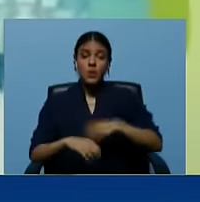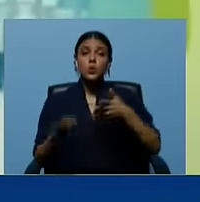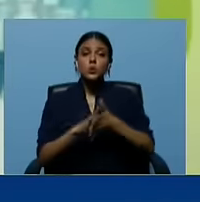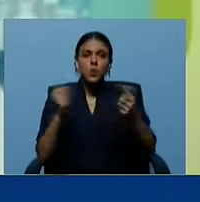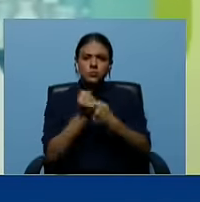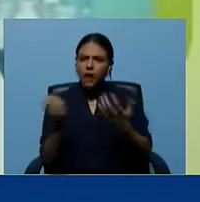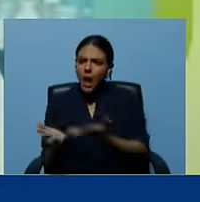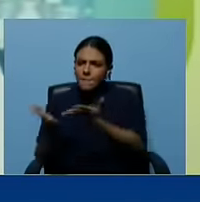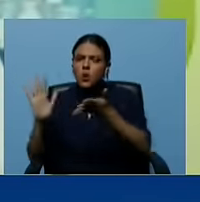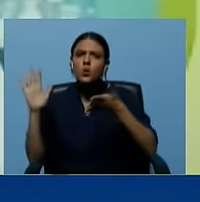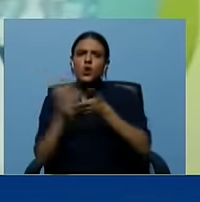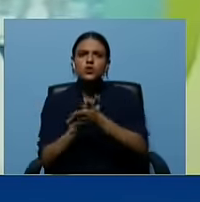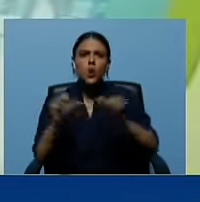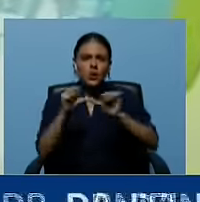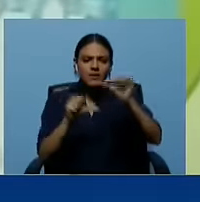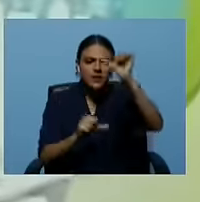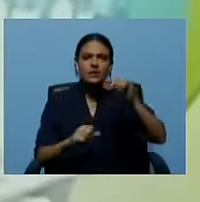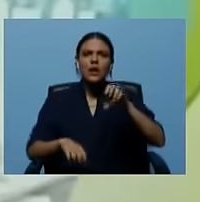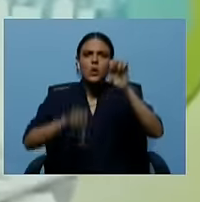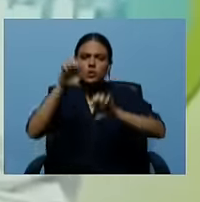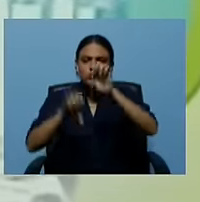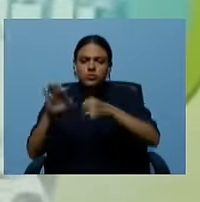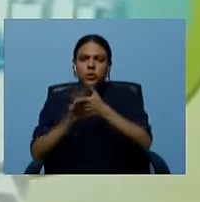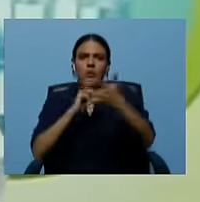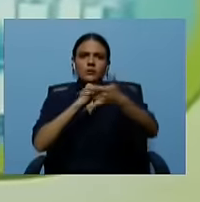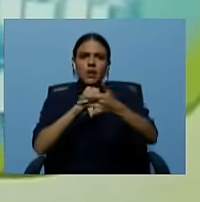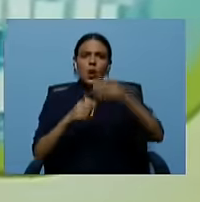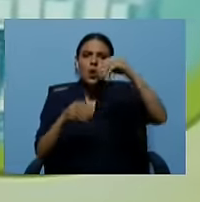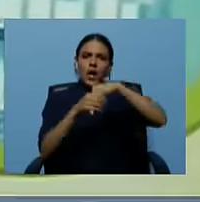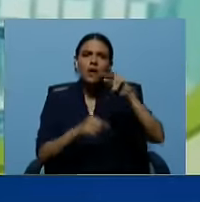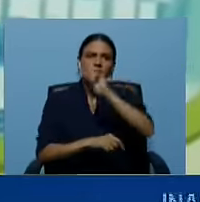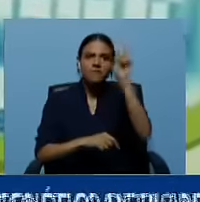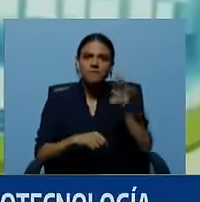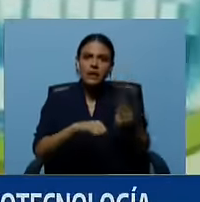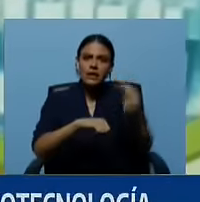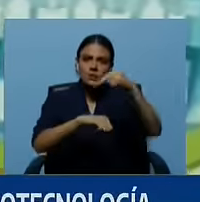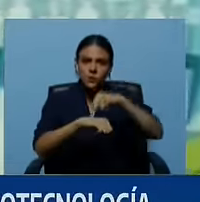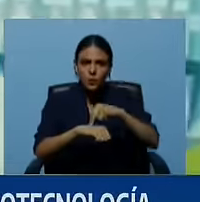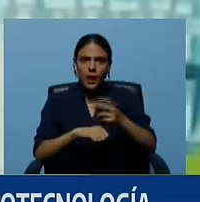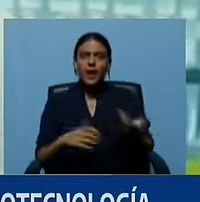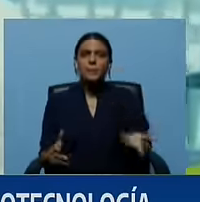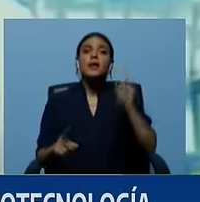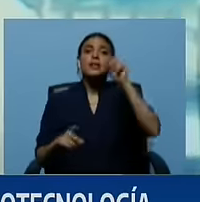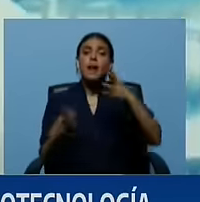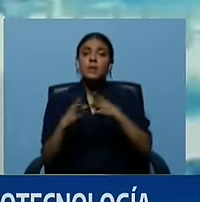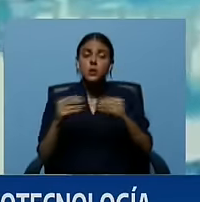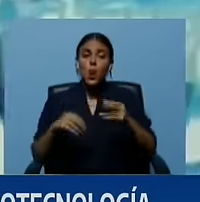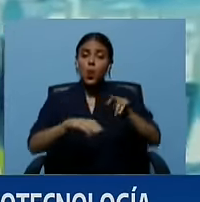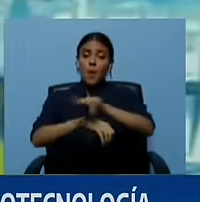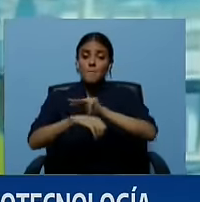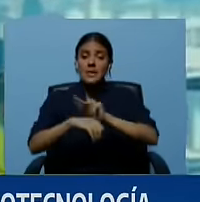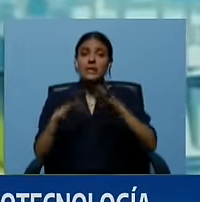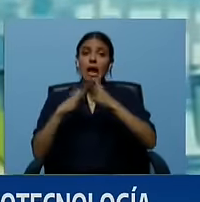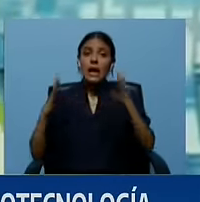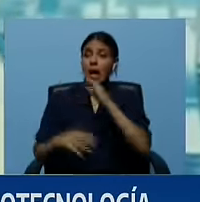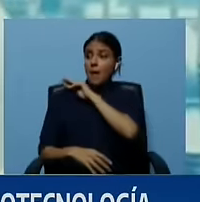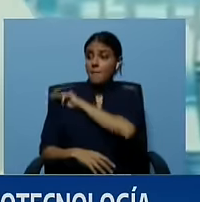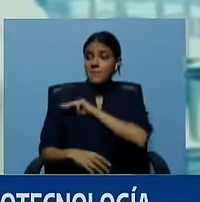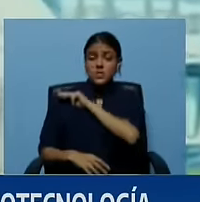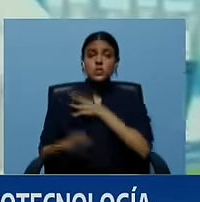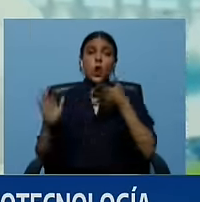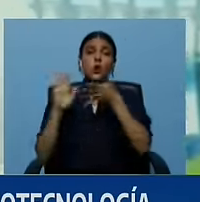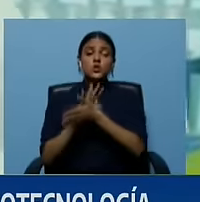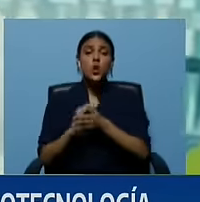impulso del desarrollo científico-tecnológico de nuestro país. Igualmente, a nuestro ministerio, con la gran misión Ciencia,